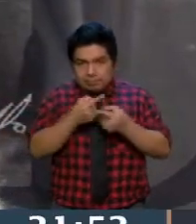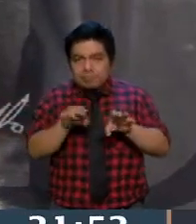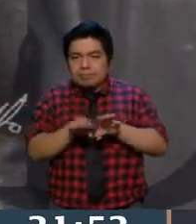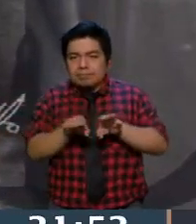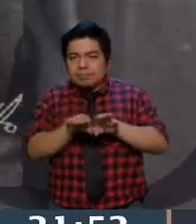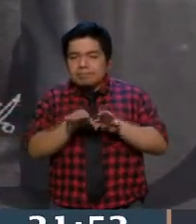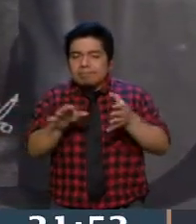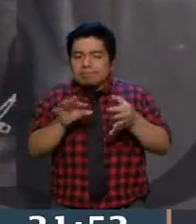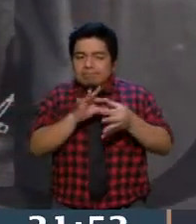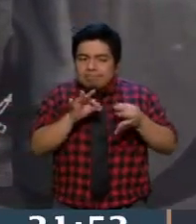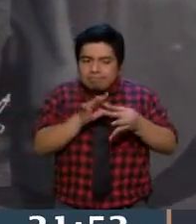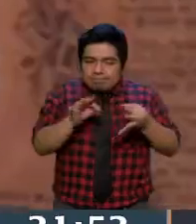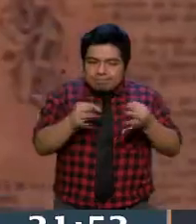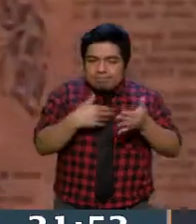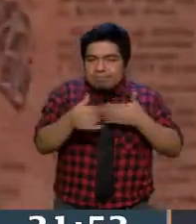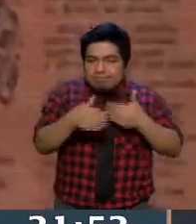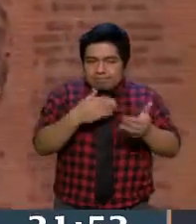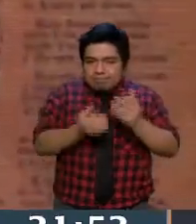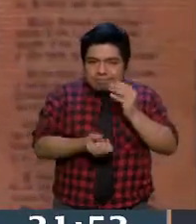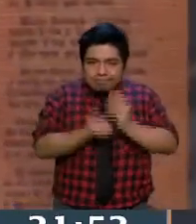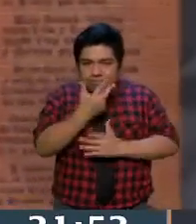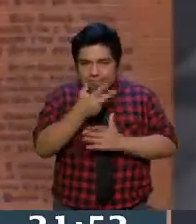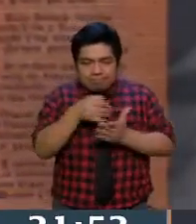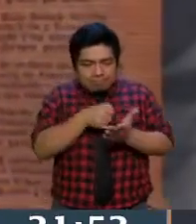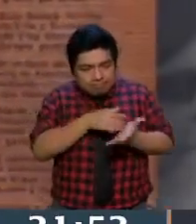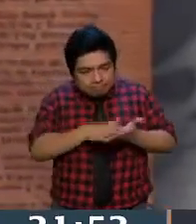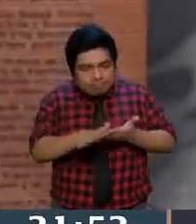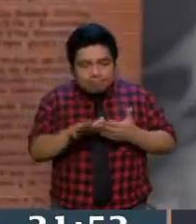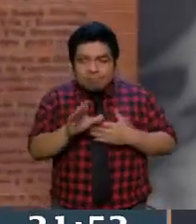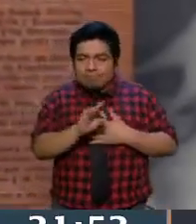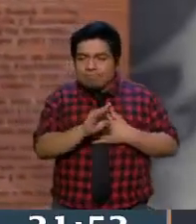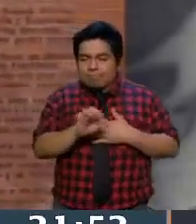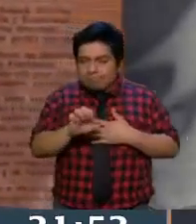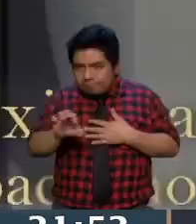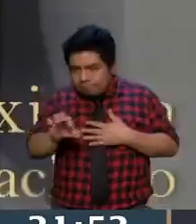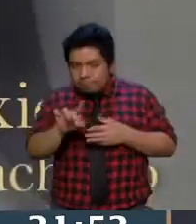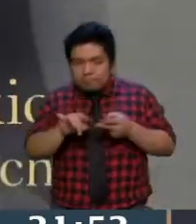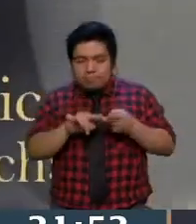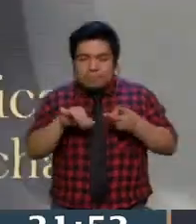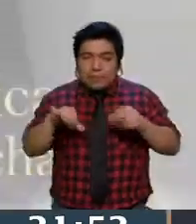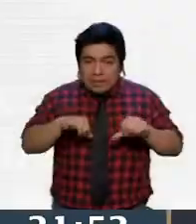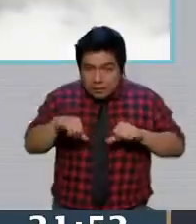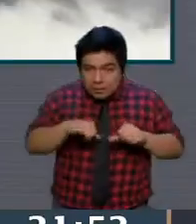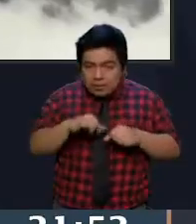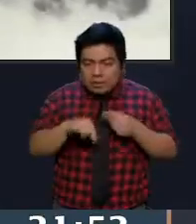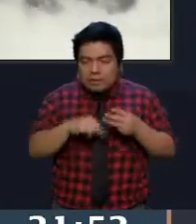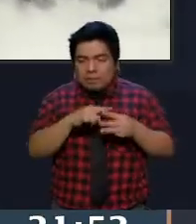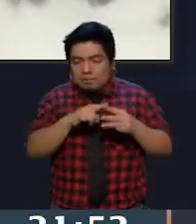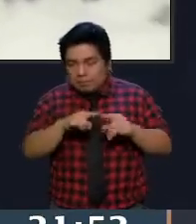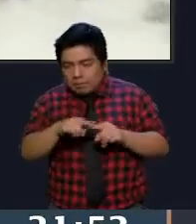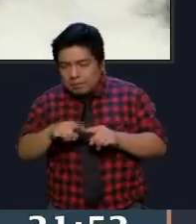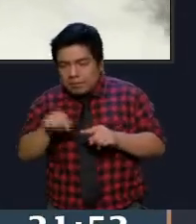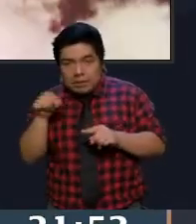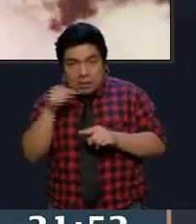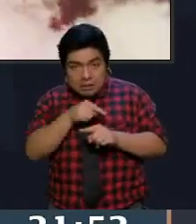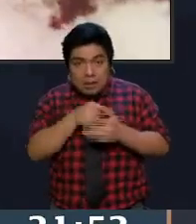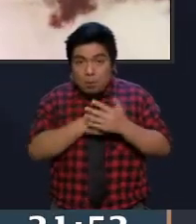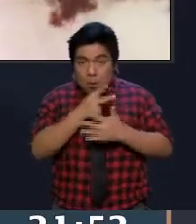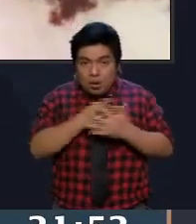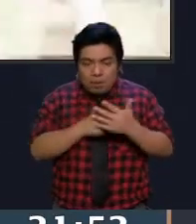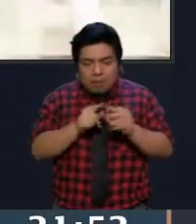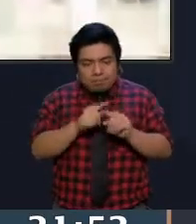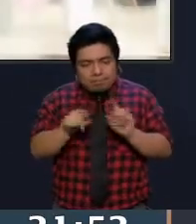contar las novedades editoriales que va publicando el fondo, las actividades que hace, todo eso, este programa se